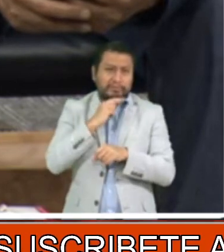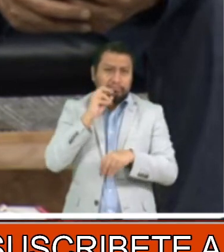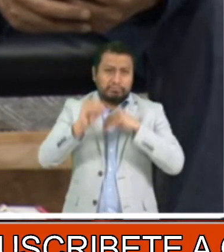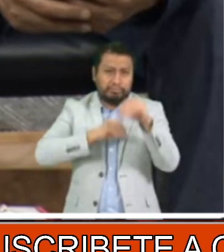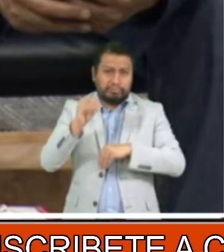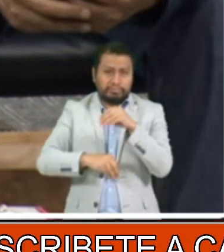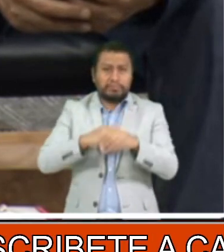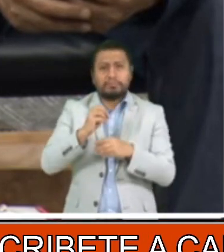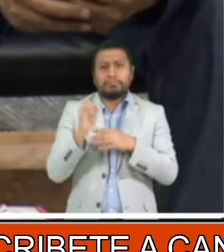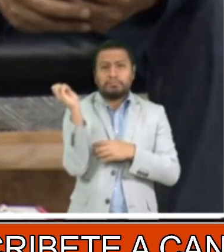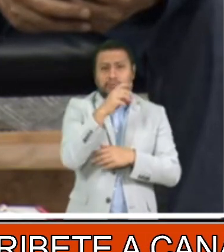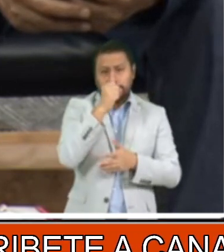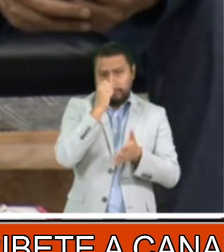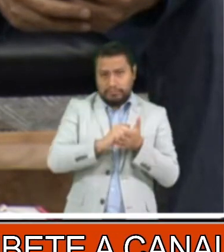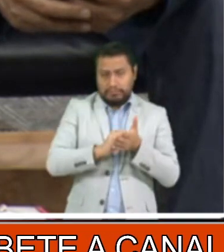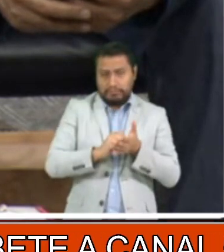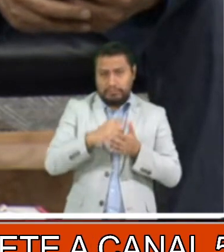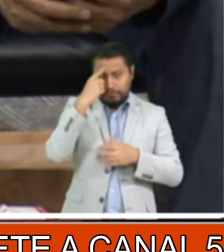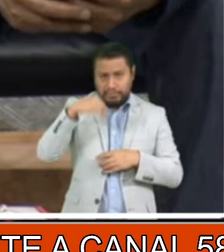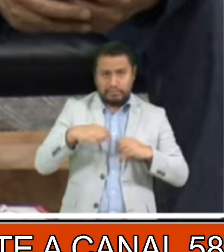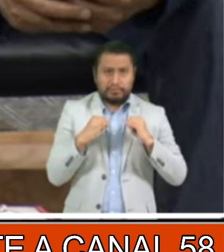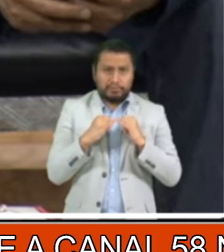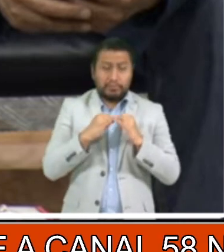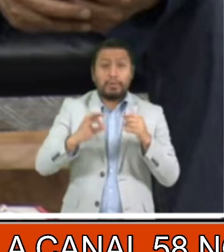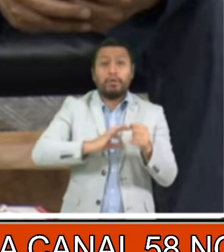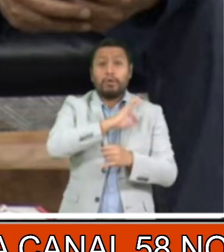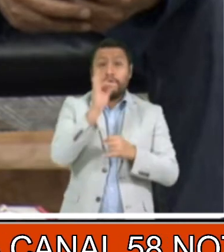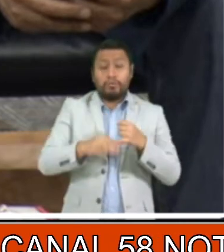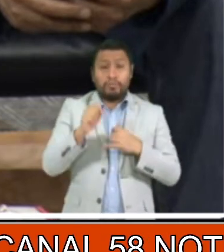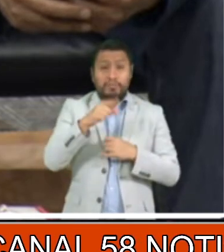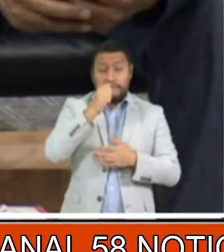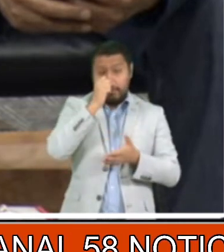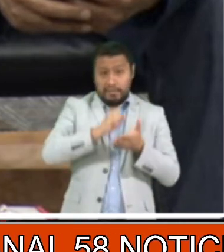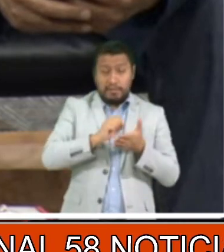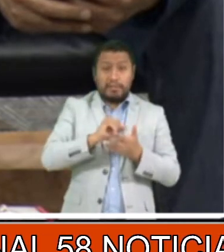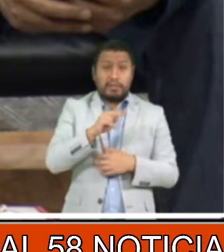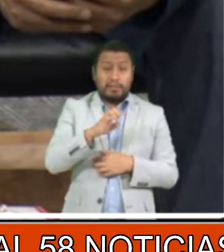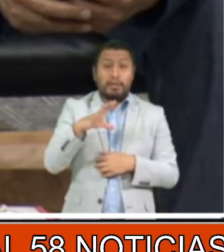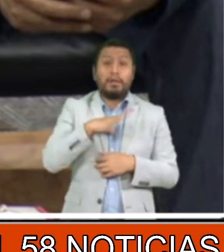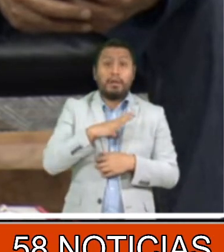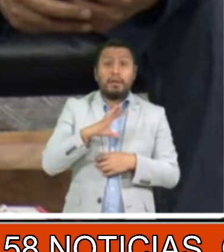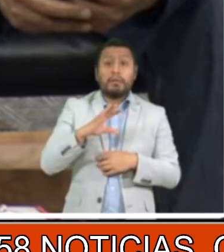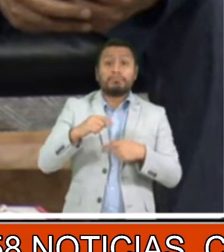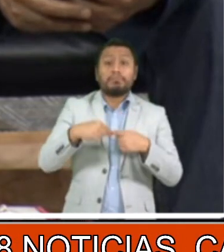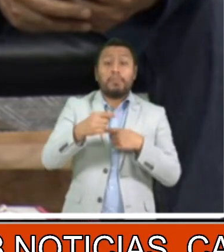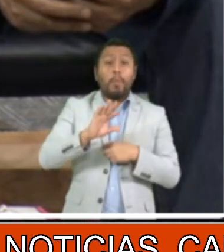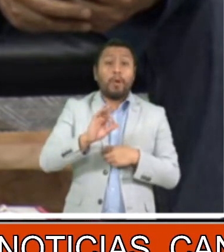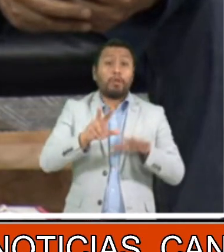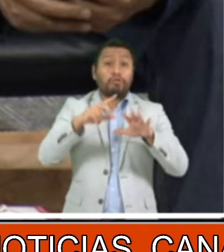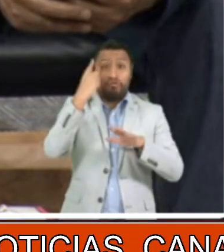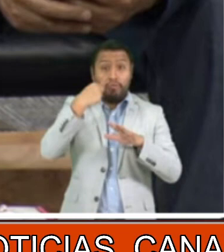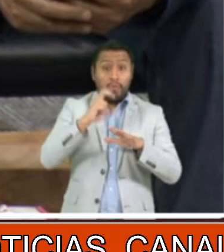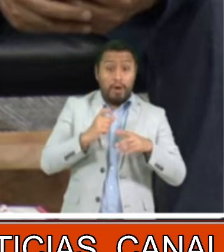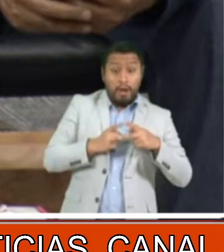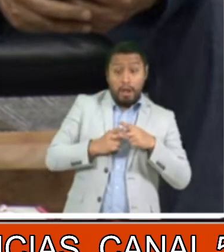al secretario ejecutivo de este instituto. Por último, el secretario ejecutivo del INE, dentro de las 48 horas siguientes a la conclusión de los